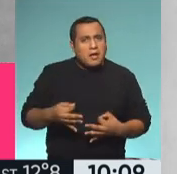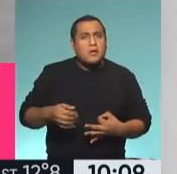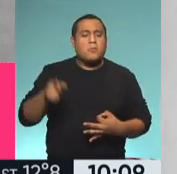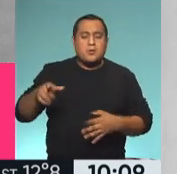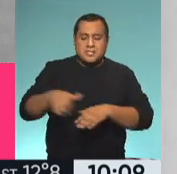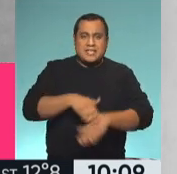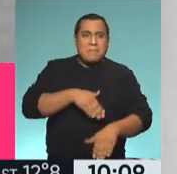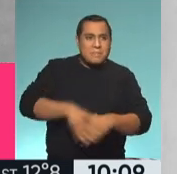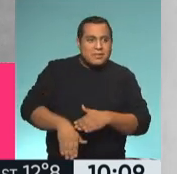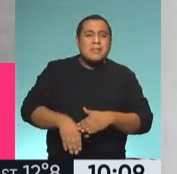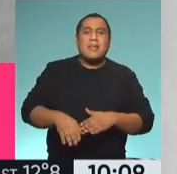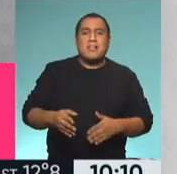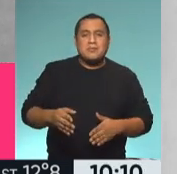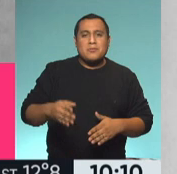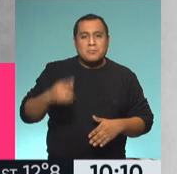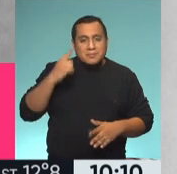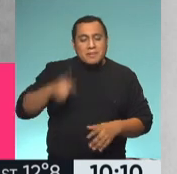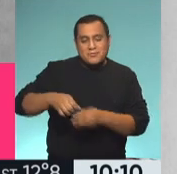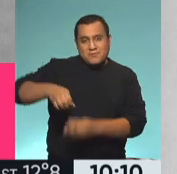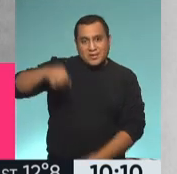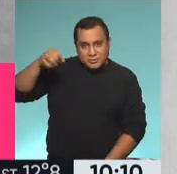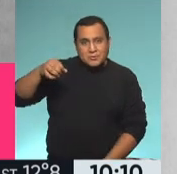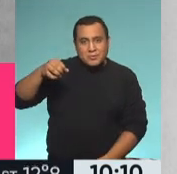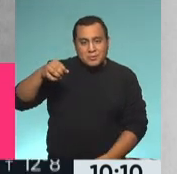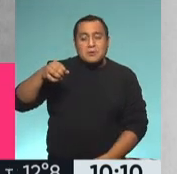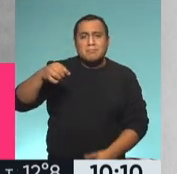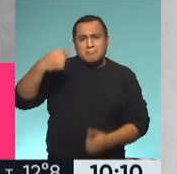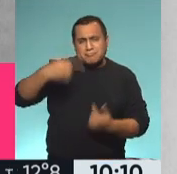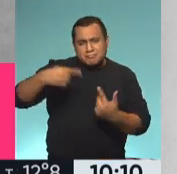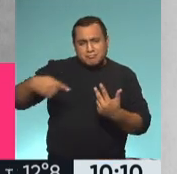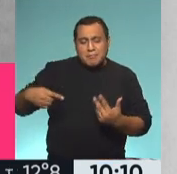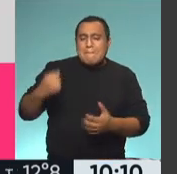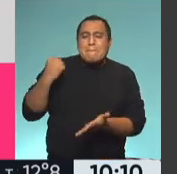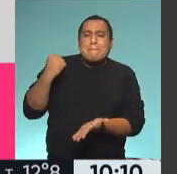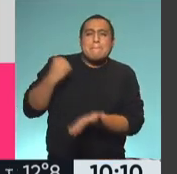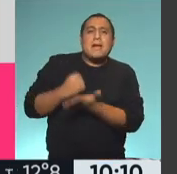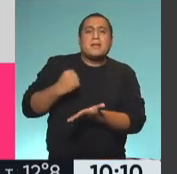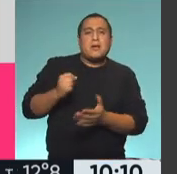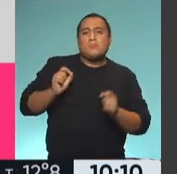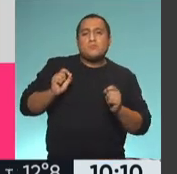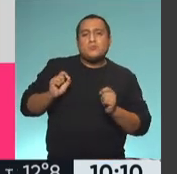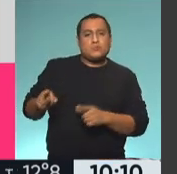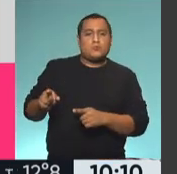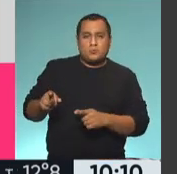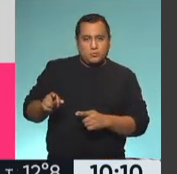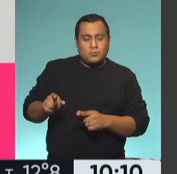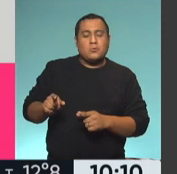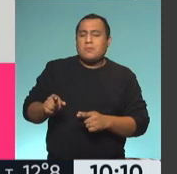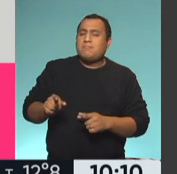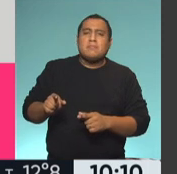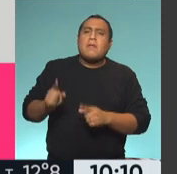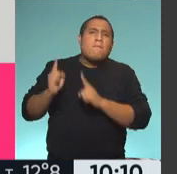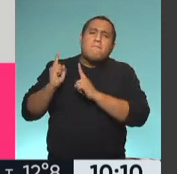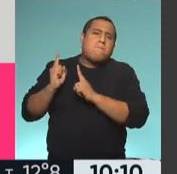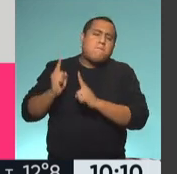su bombín y su bastón son todo un emblema que perdurará por